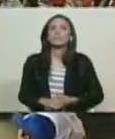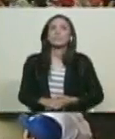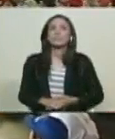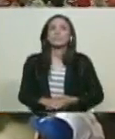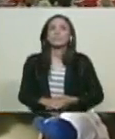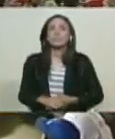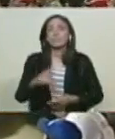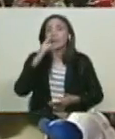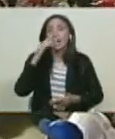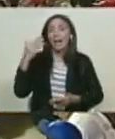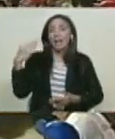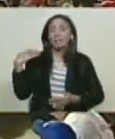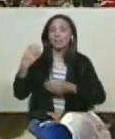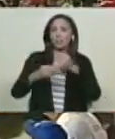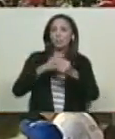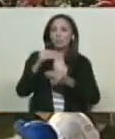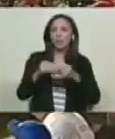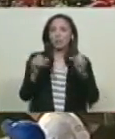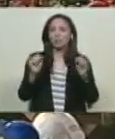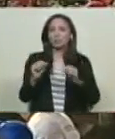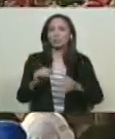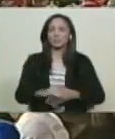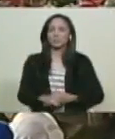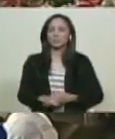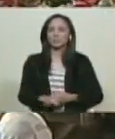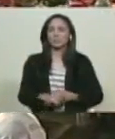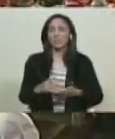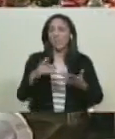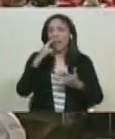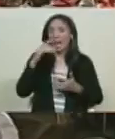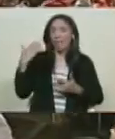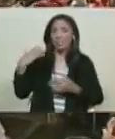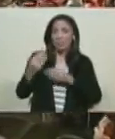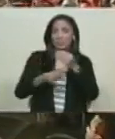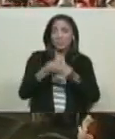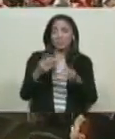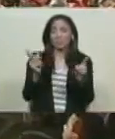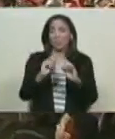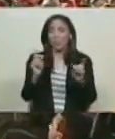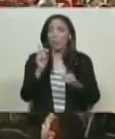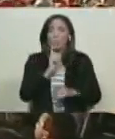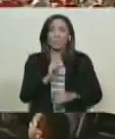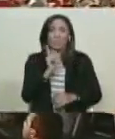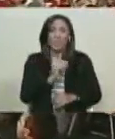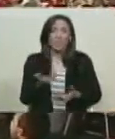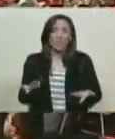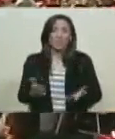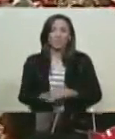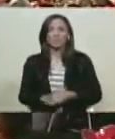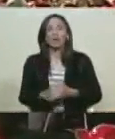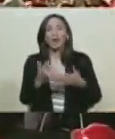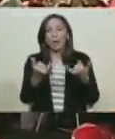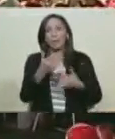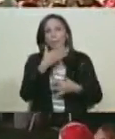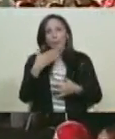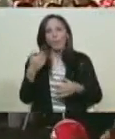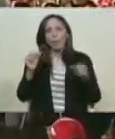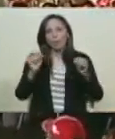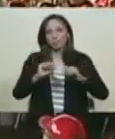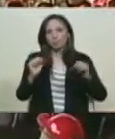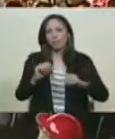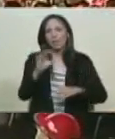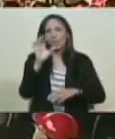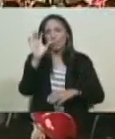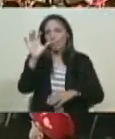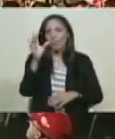Lo hicieron en el pasado. Al contrario, claro que vamos a mejorar y consolidar